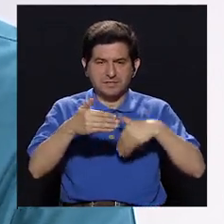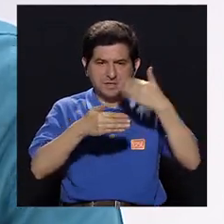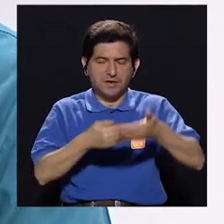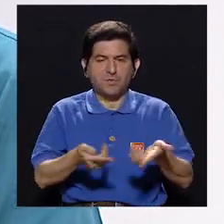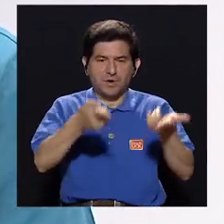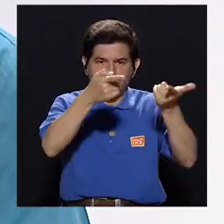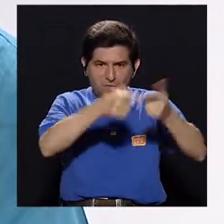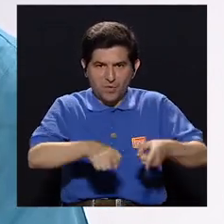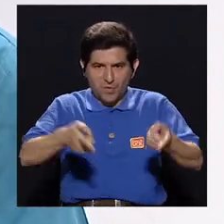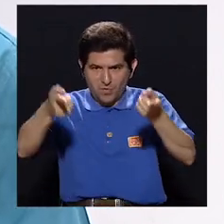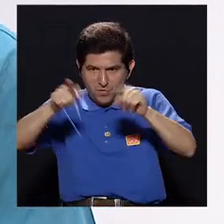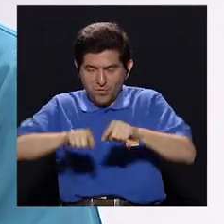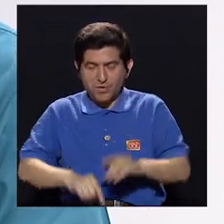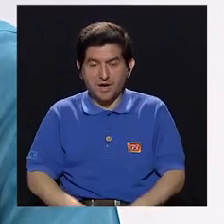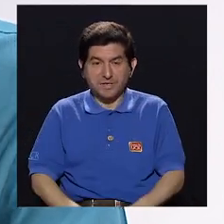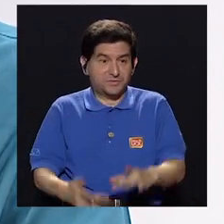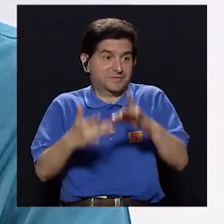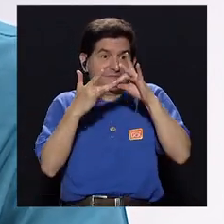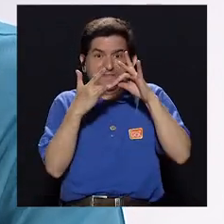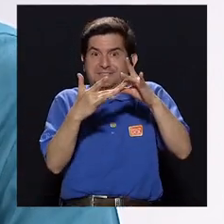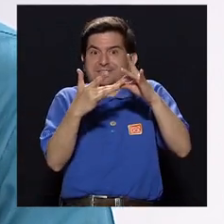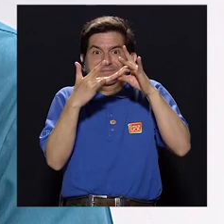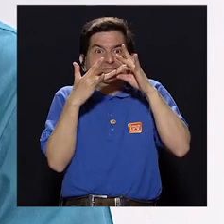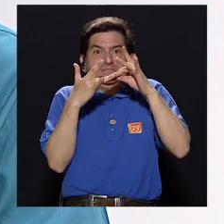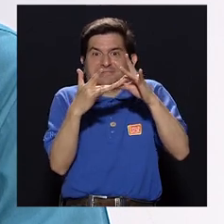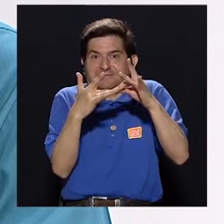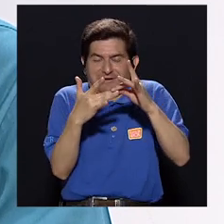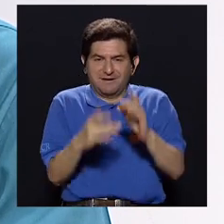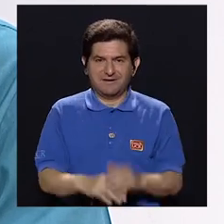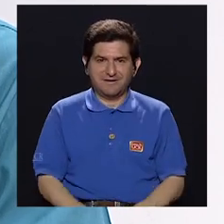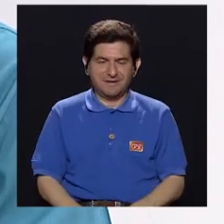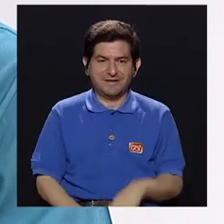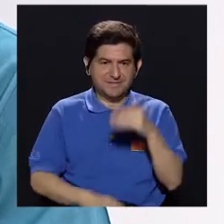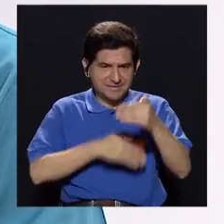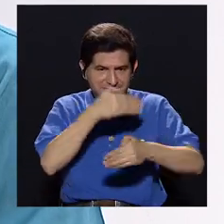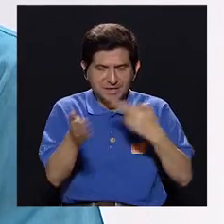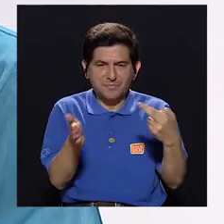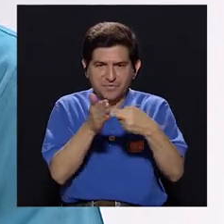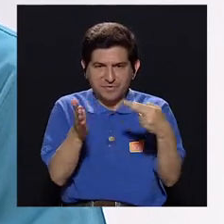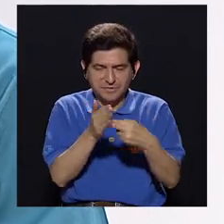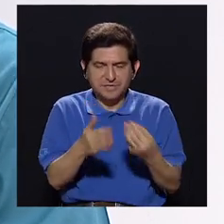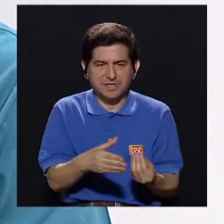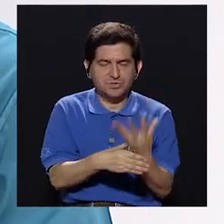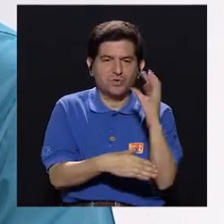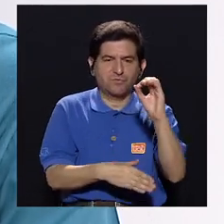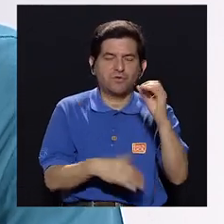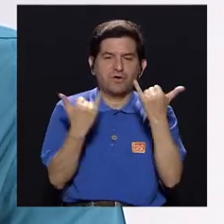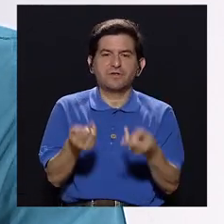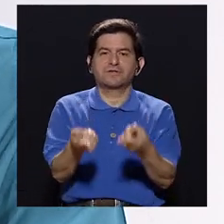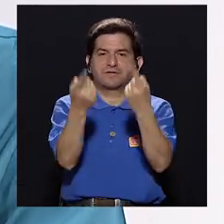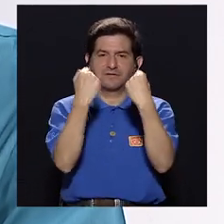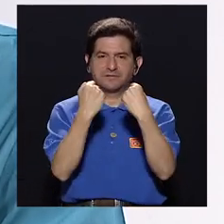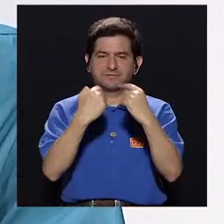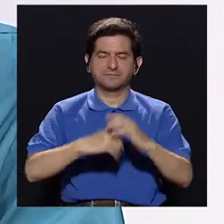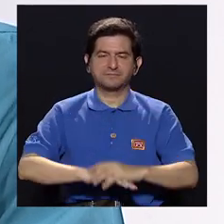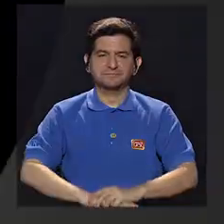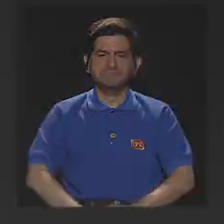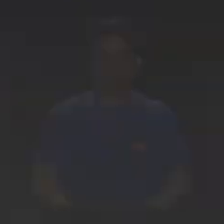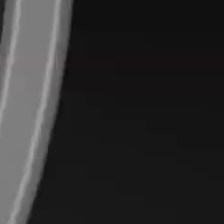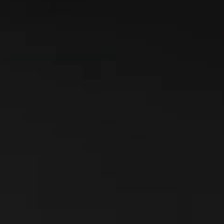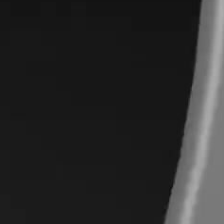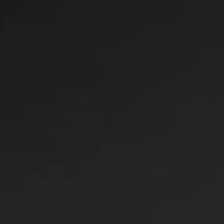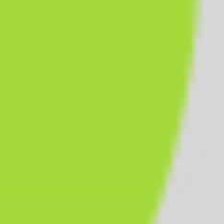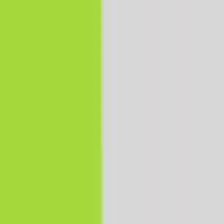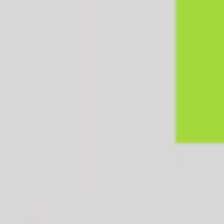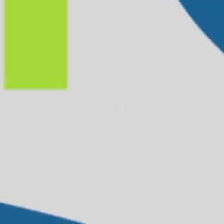con casos fenomenales casos extraordinarios de polinización En orquídeas ya regresamos